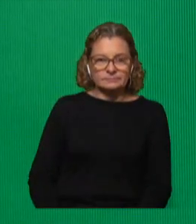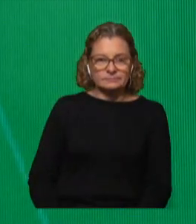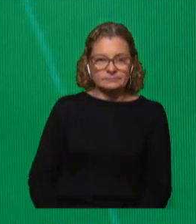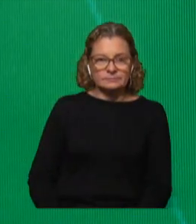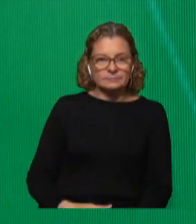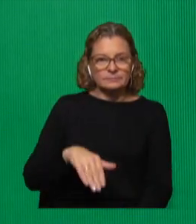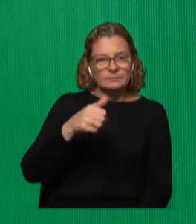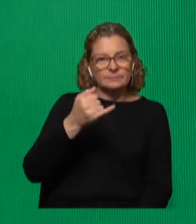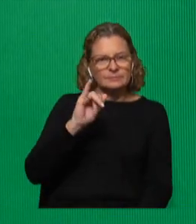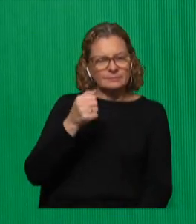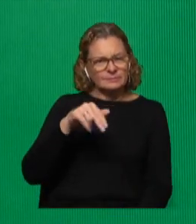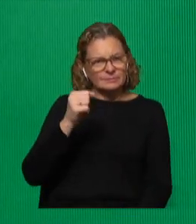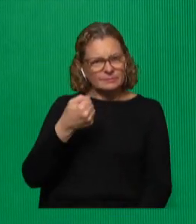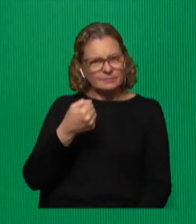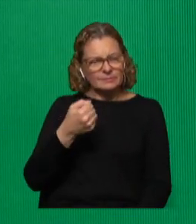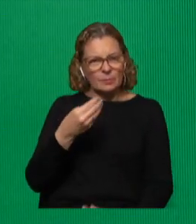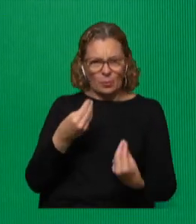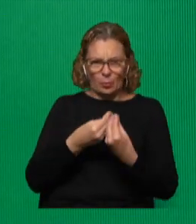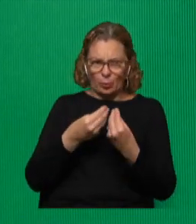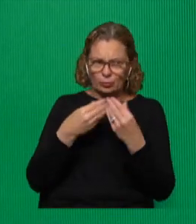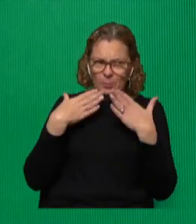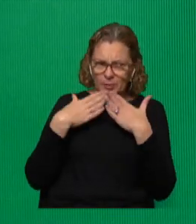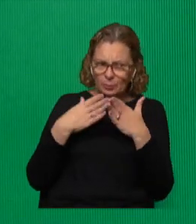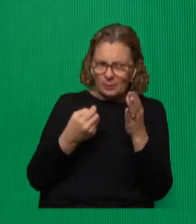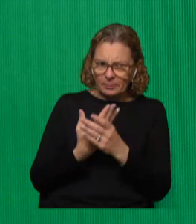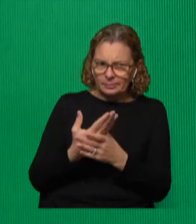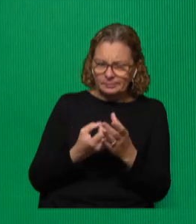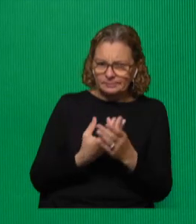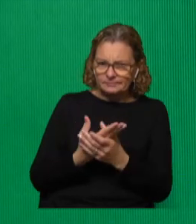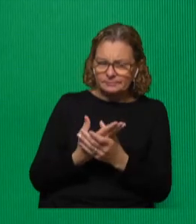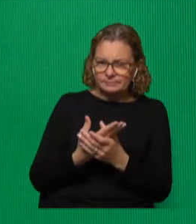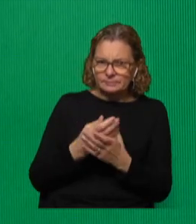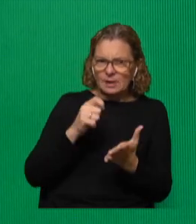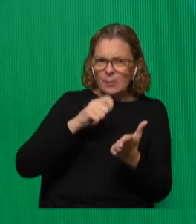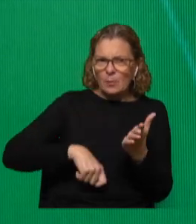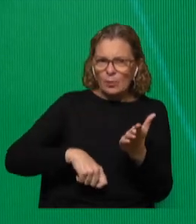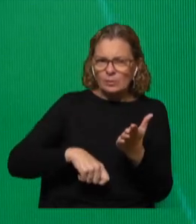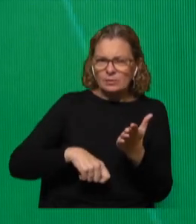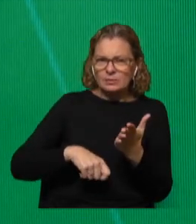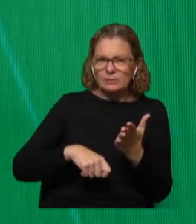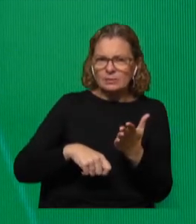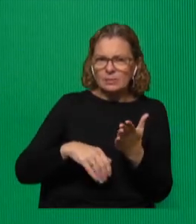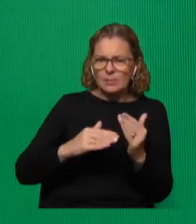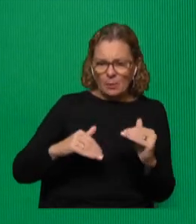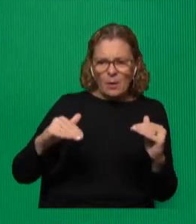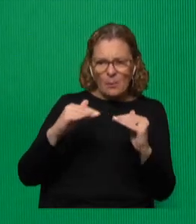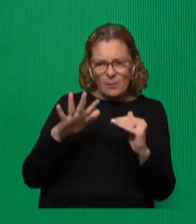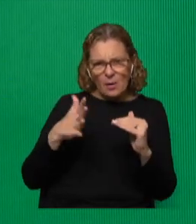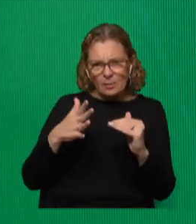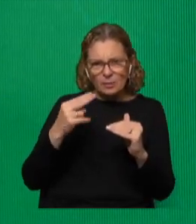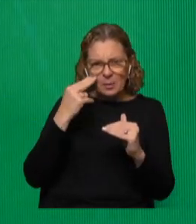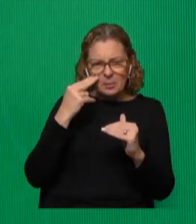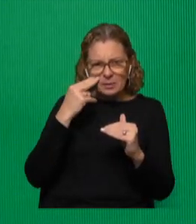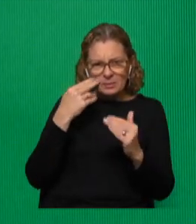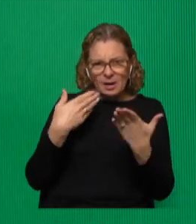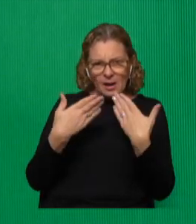Mariana, varias interrogantes que surgen. ¿La multa que se aplicó va en consonancia con el daño del que hablan